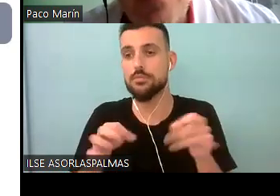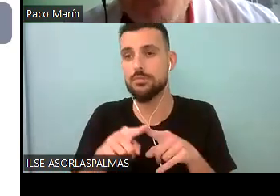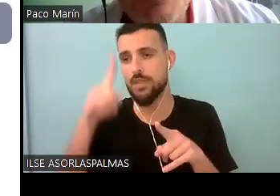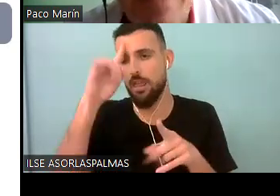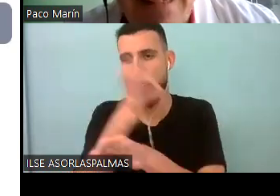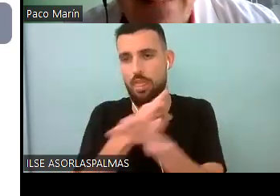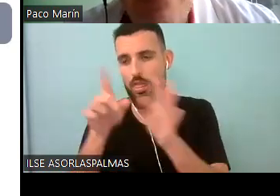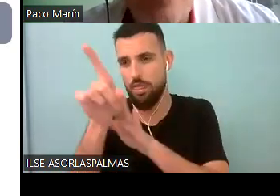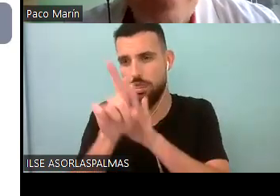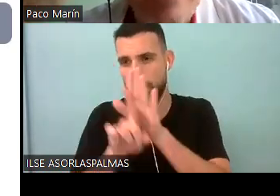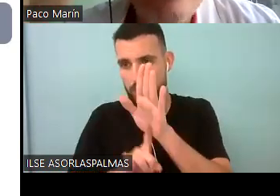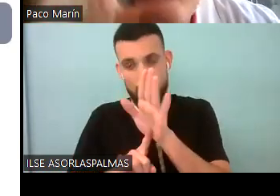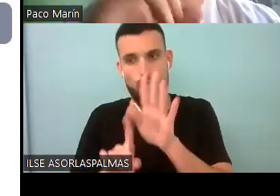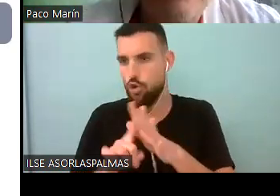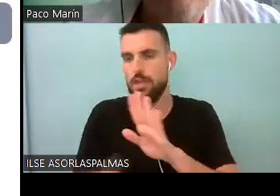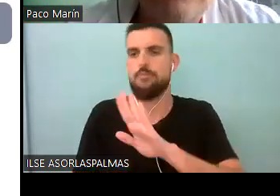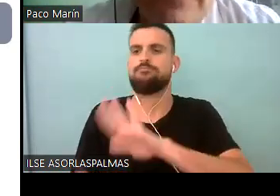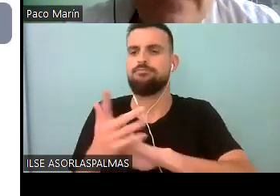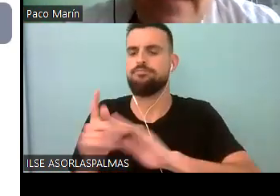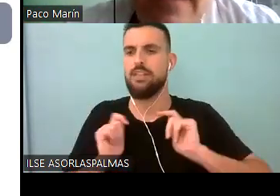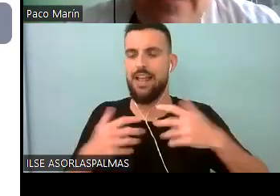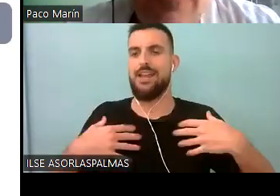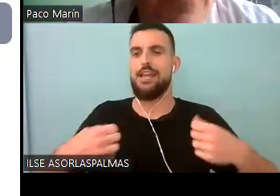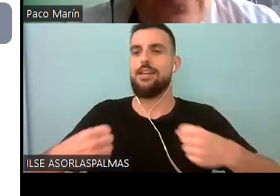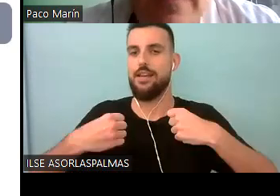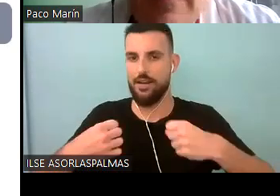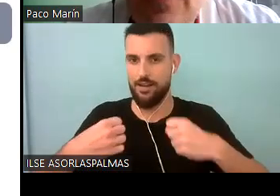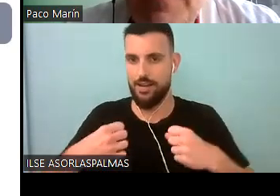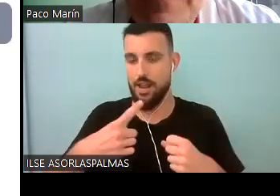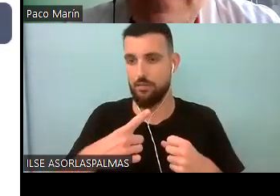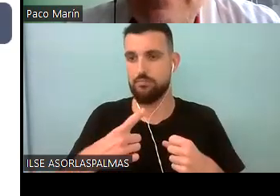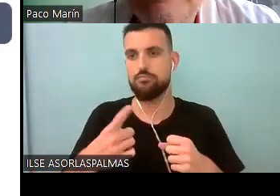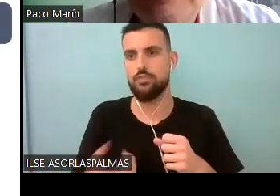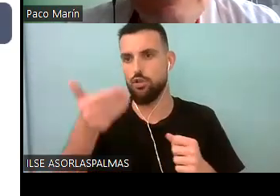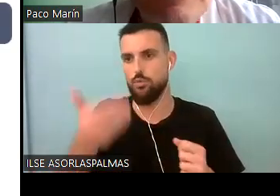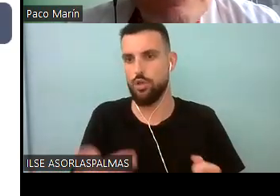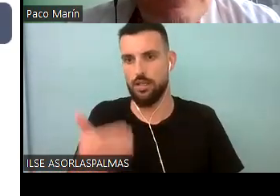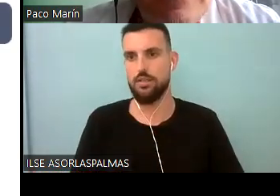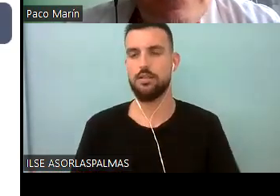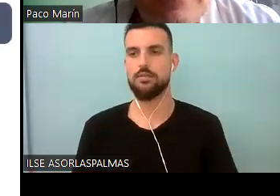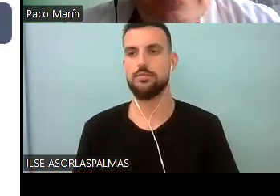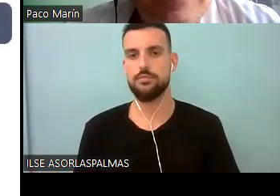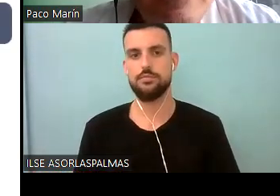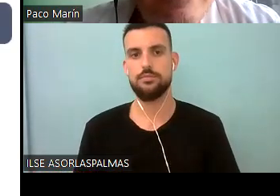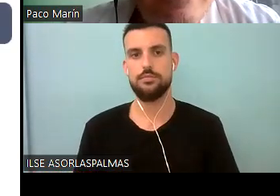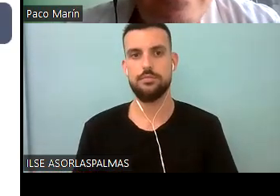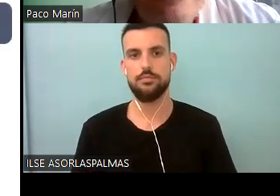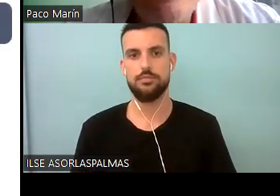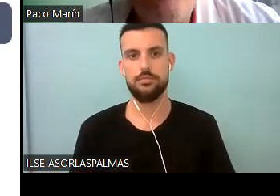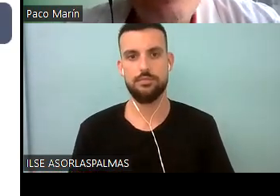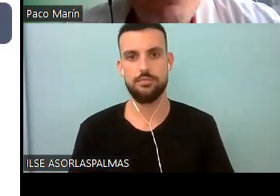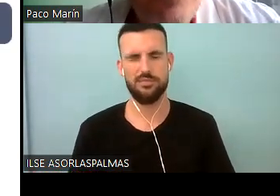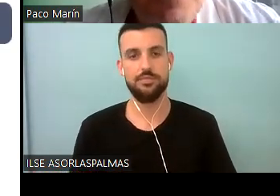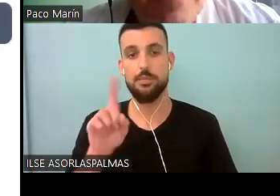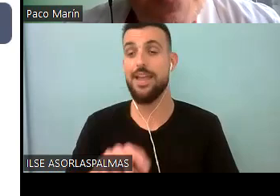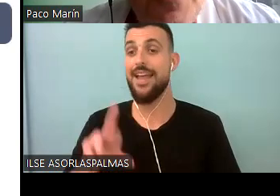donde se produce la energía, pues la carnitina es un cofactor fundamental. Y en el